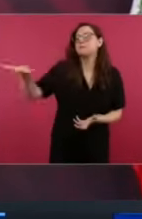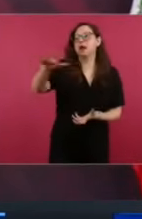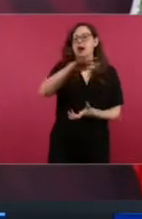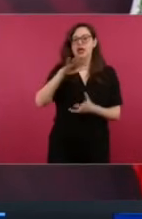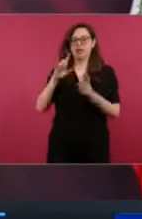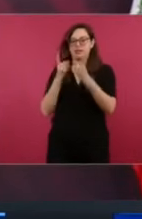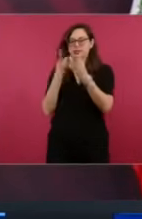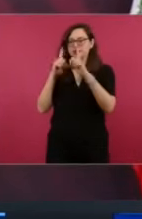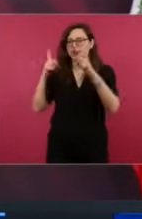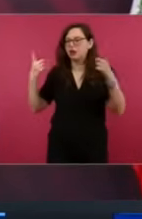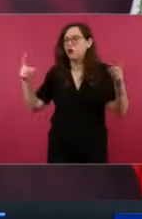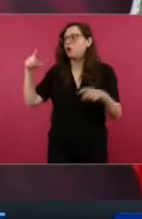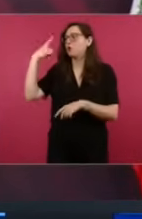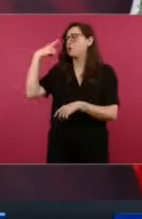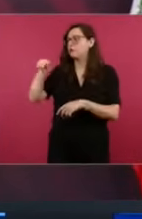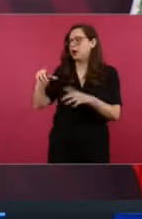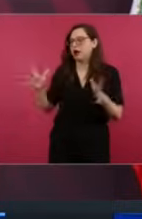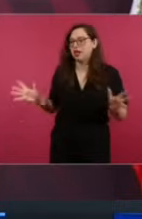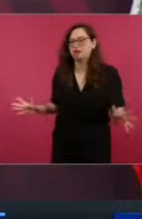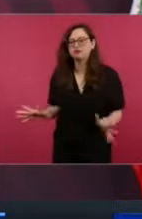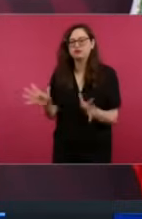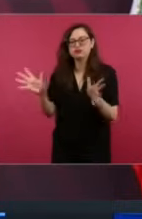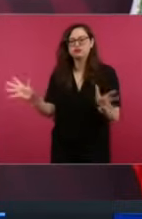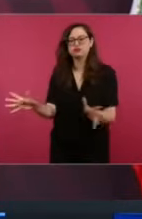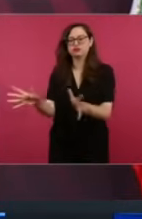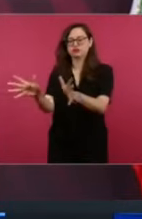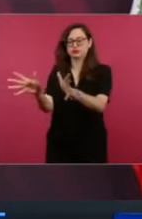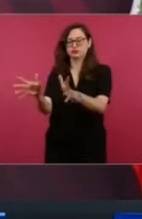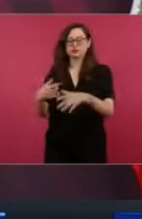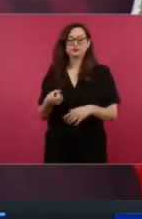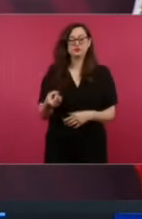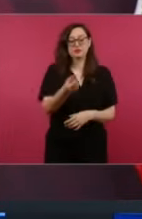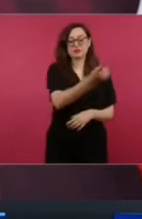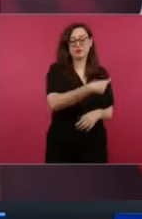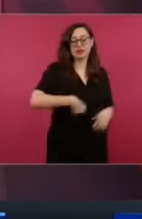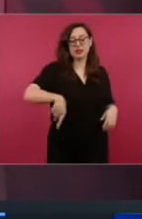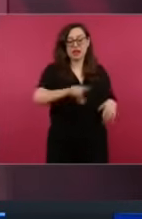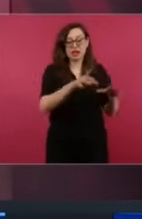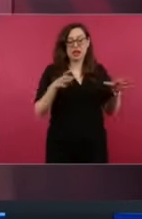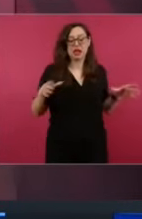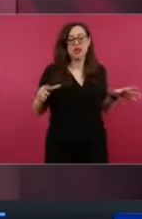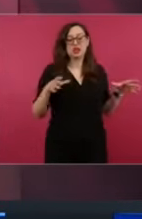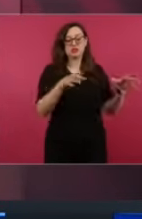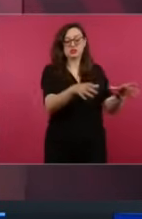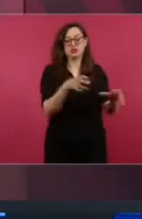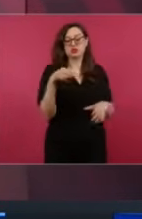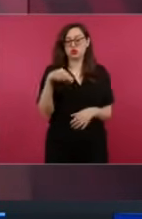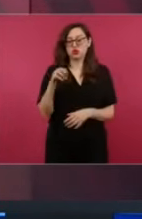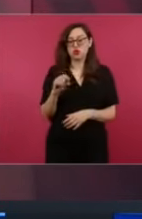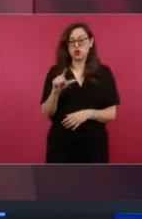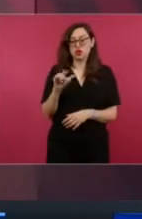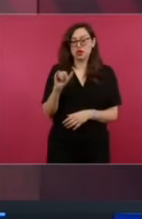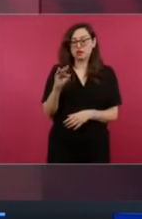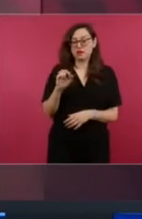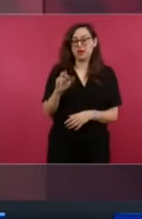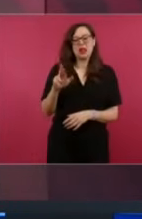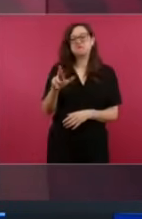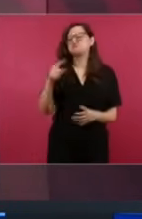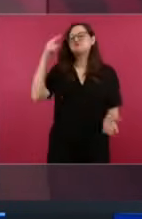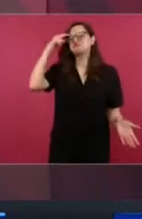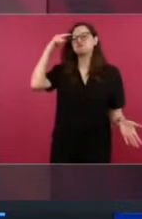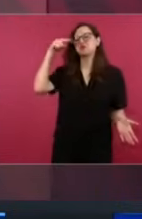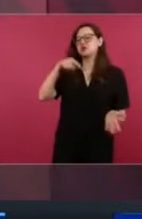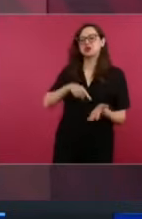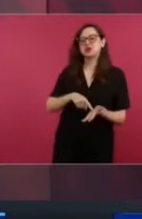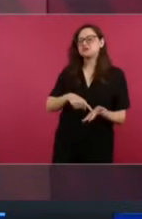que narró la reportera de Bloomberg, que por cierto aclaró, le dijo el profesorado, sí, pero tú vienes porque